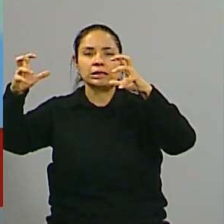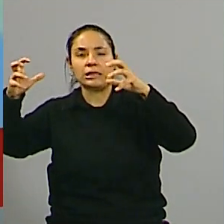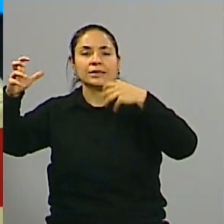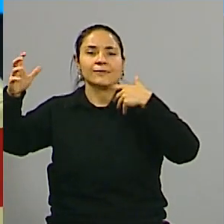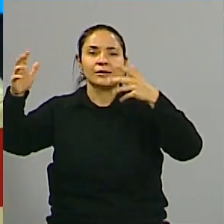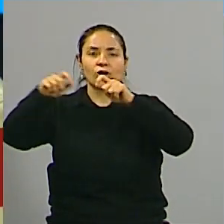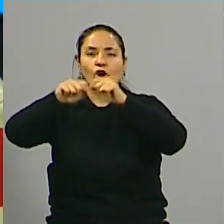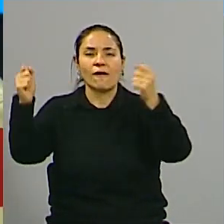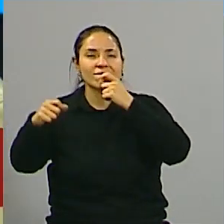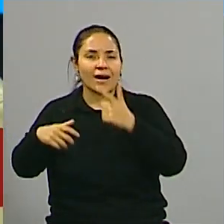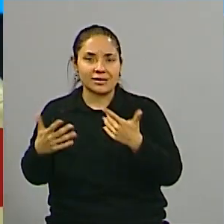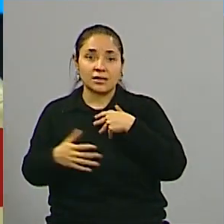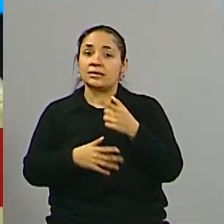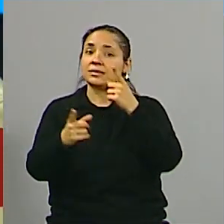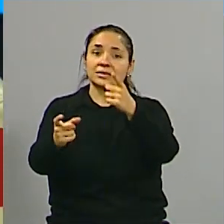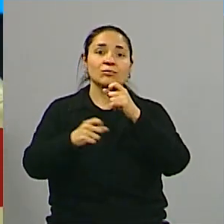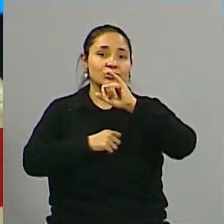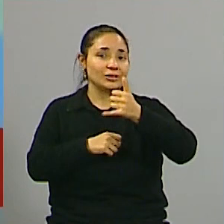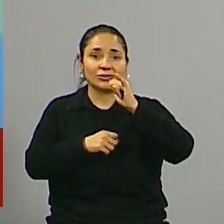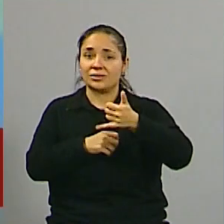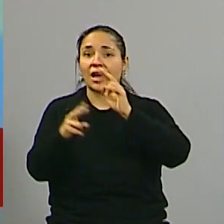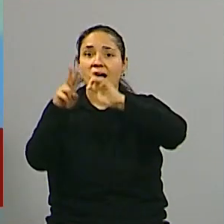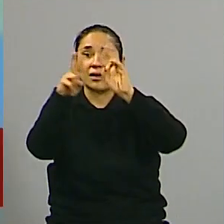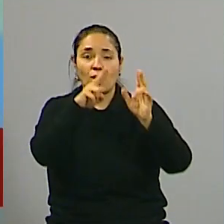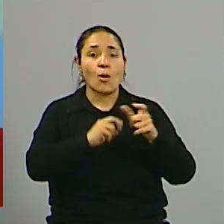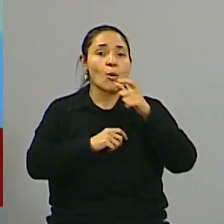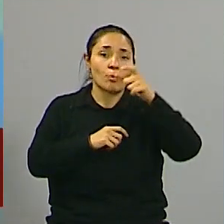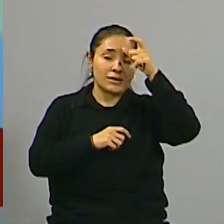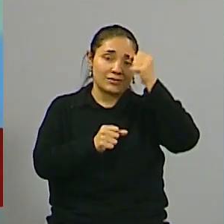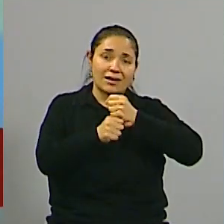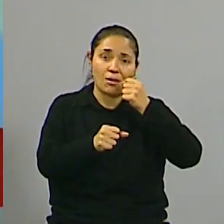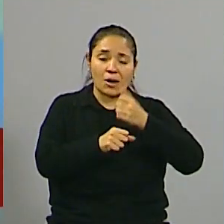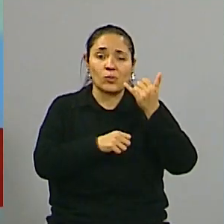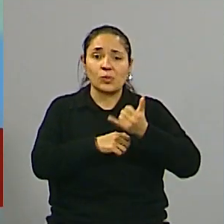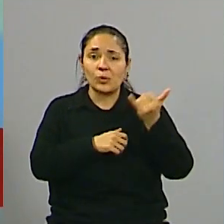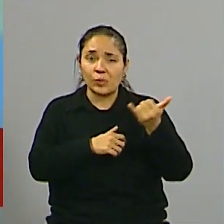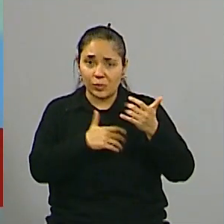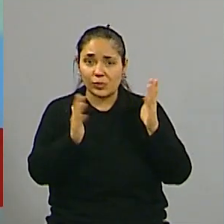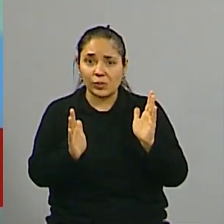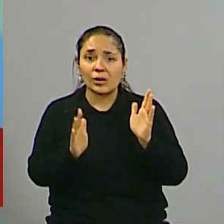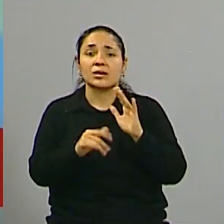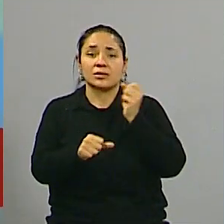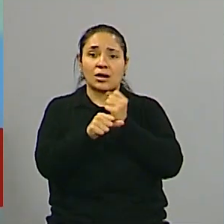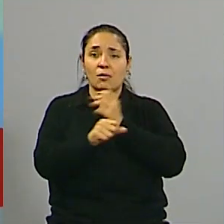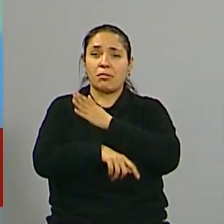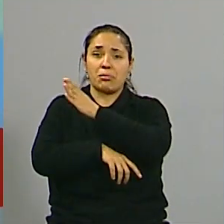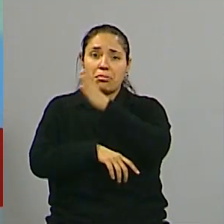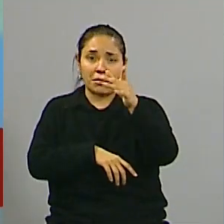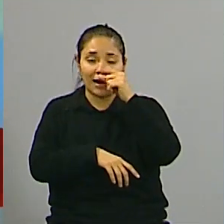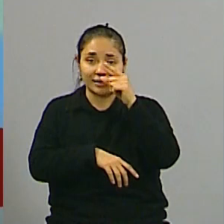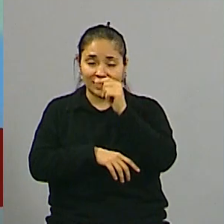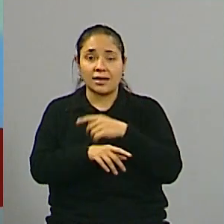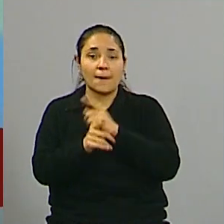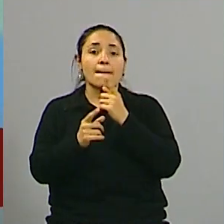instalaciones eléctricas. Los bomberos tienen mucha tarea, lamentablemente, en el departamento de Las Heras, por otro lado, hacen una gran tarea, pero bueno,